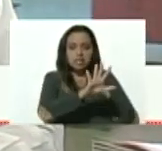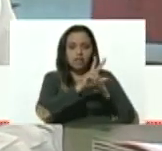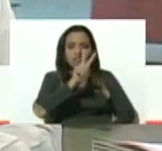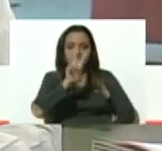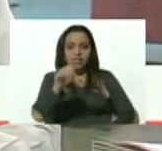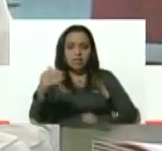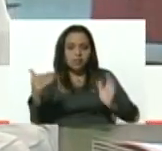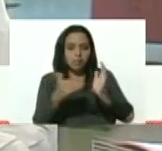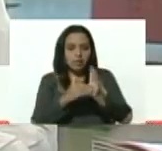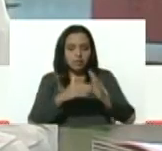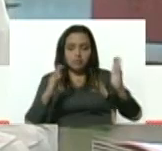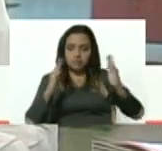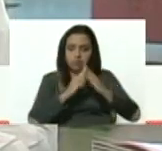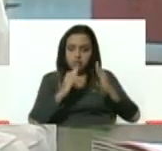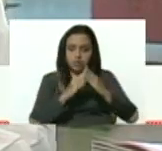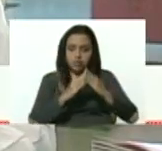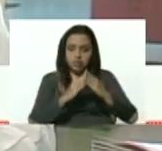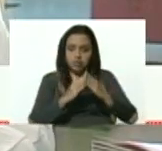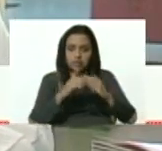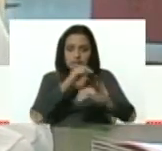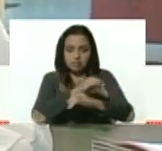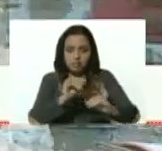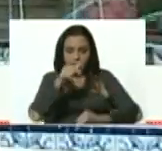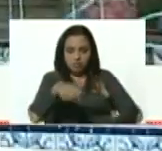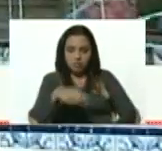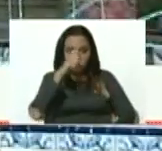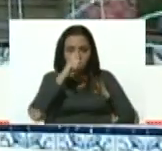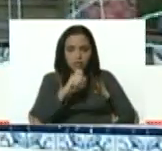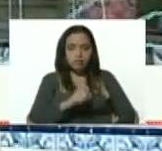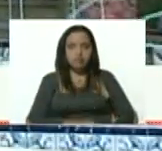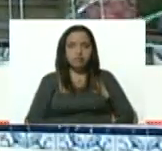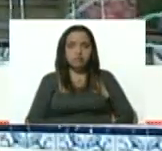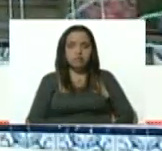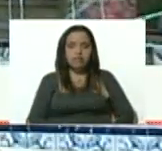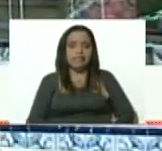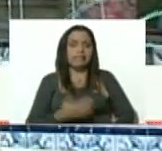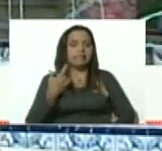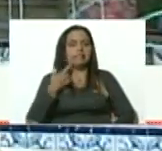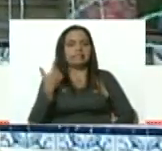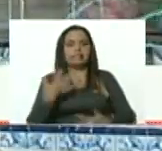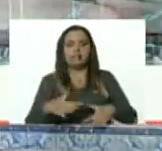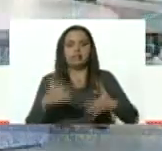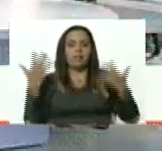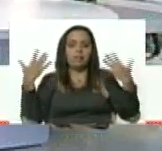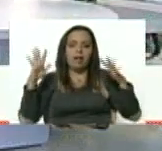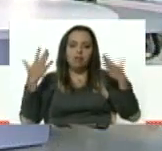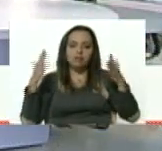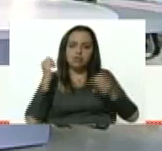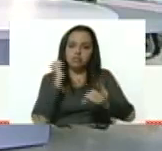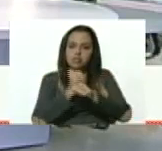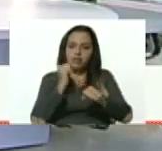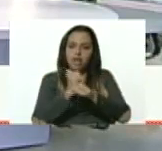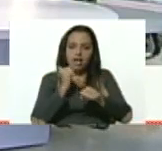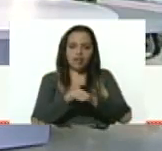520.000 viviendas a cierre de este año. Naguará, pues. No, un aplauso para los trabajadores, las